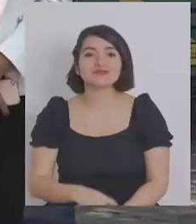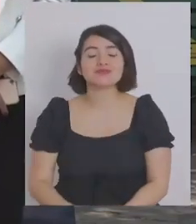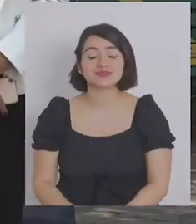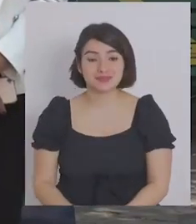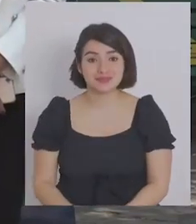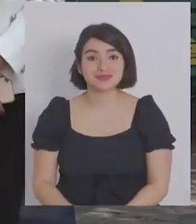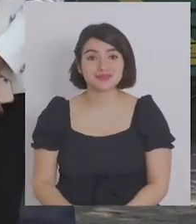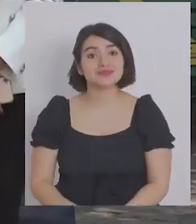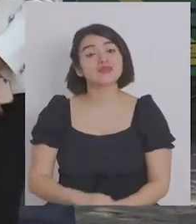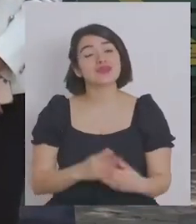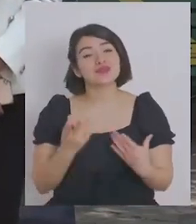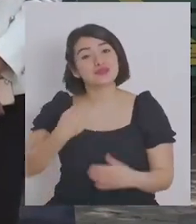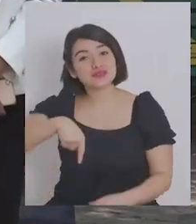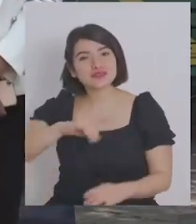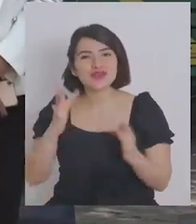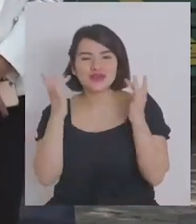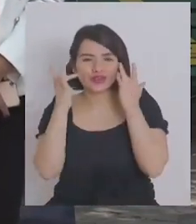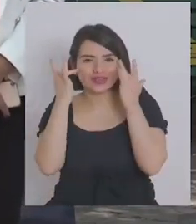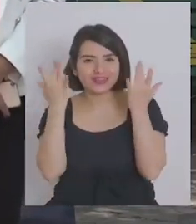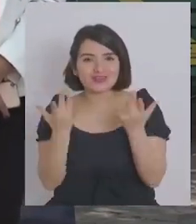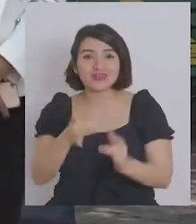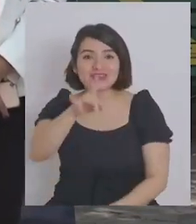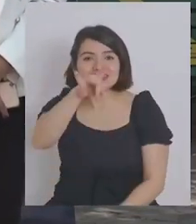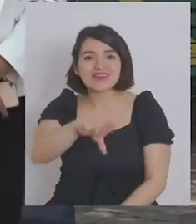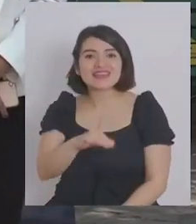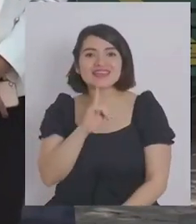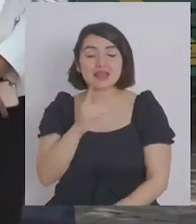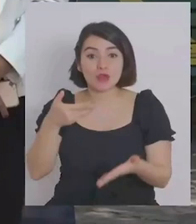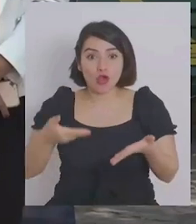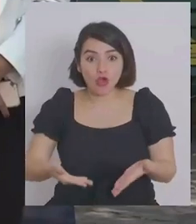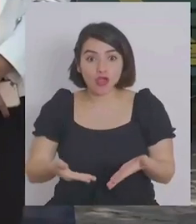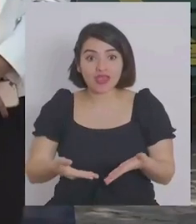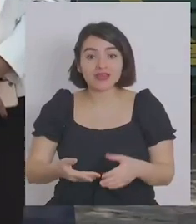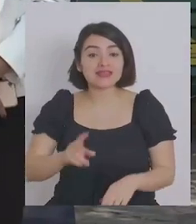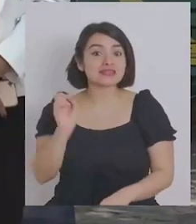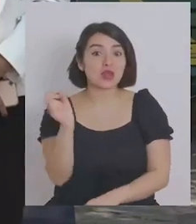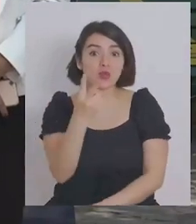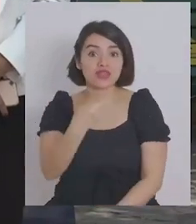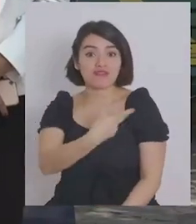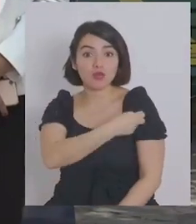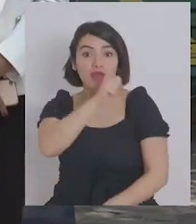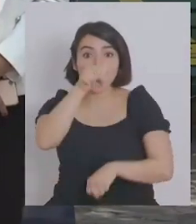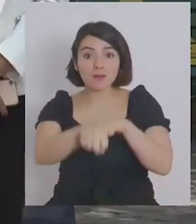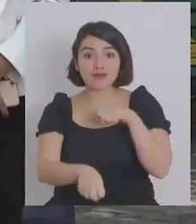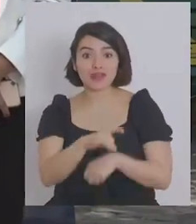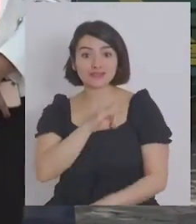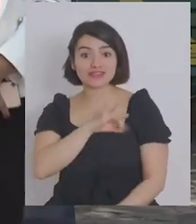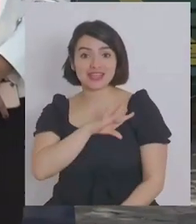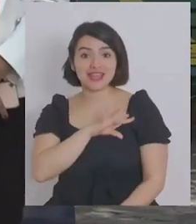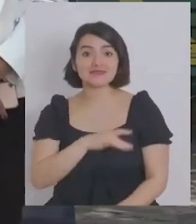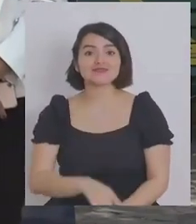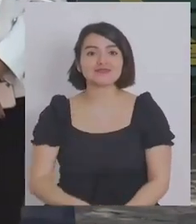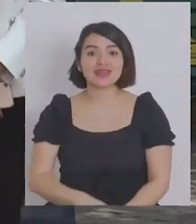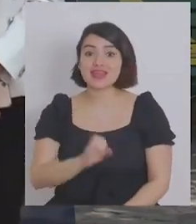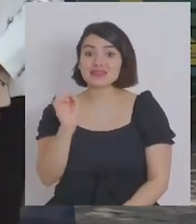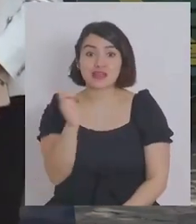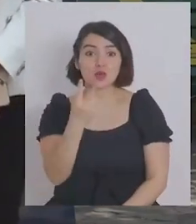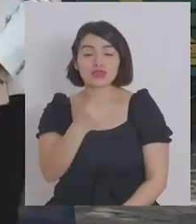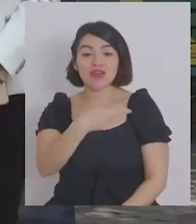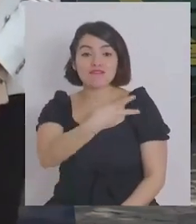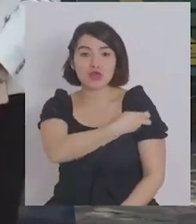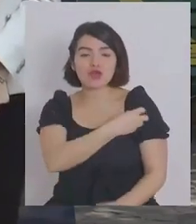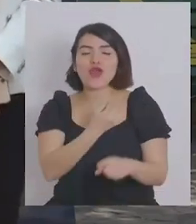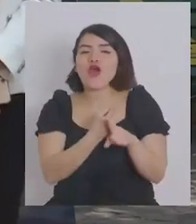estamos muy contentos de saber que tenemos hoy día una segunda vacuna prueba en chile una segunda vacuna que es otro mecanismo